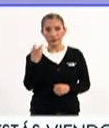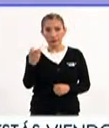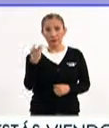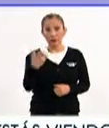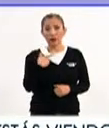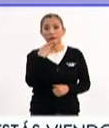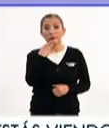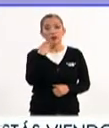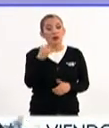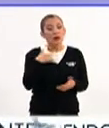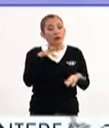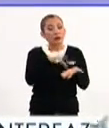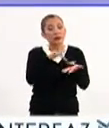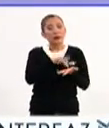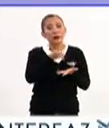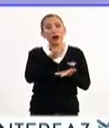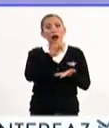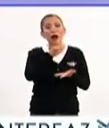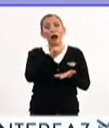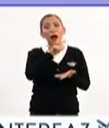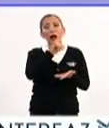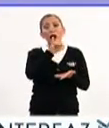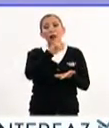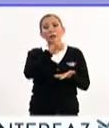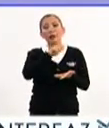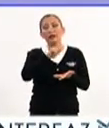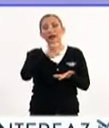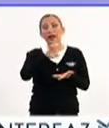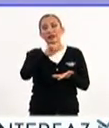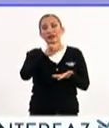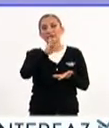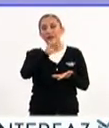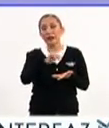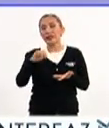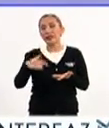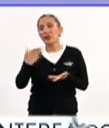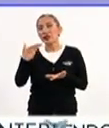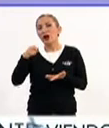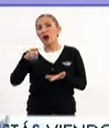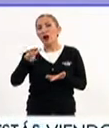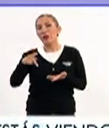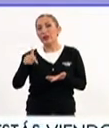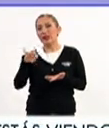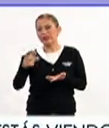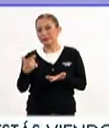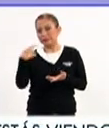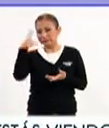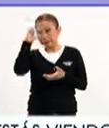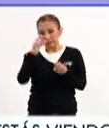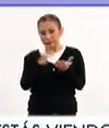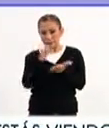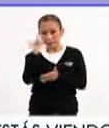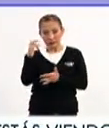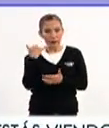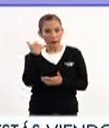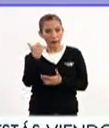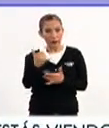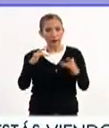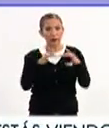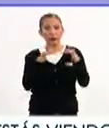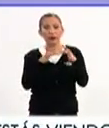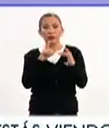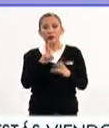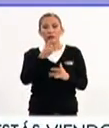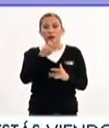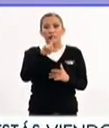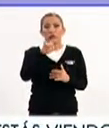Precisamente vamos a hablar sobre las aportaciones de Albert Einstein y Stephen Hawking a la física y a la ciencia en general. Agradecemos que nos tome la llamada